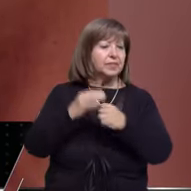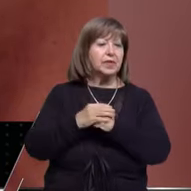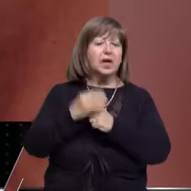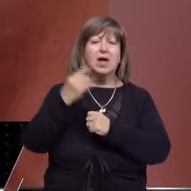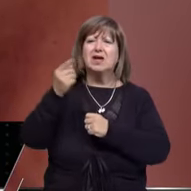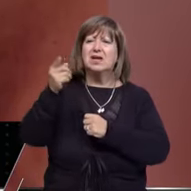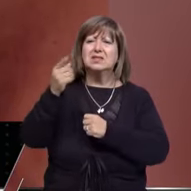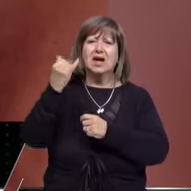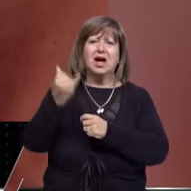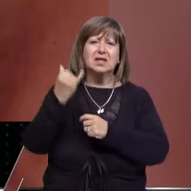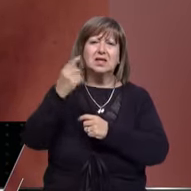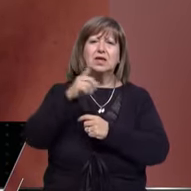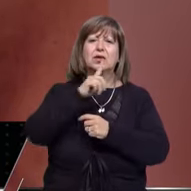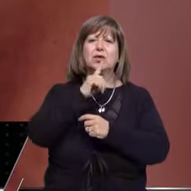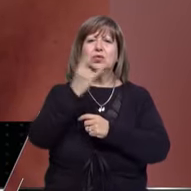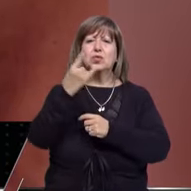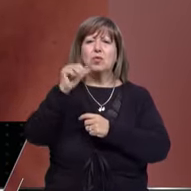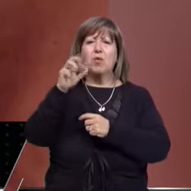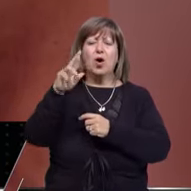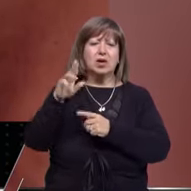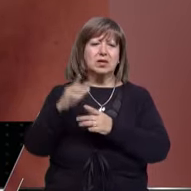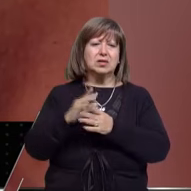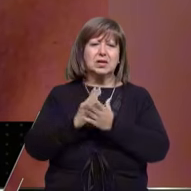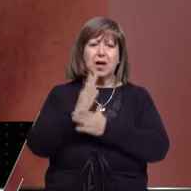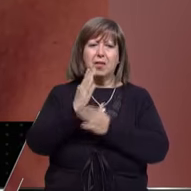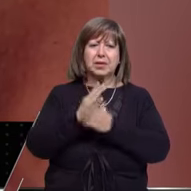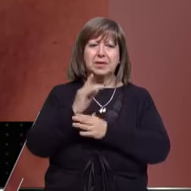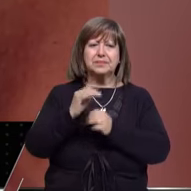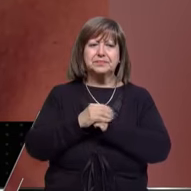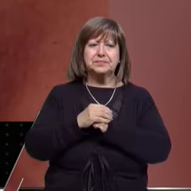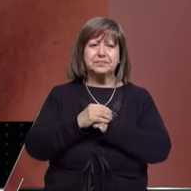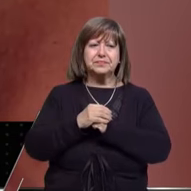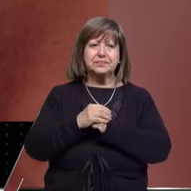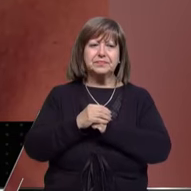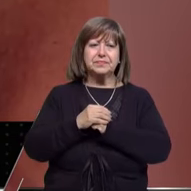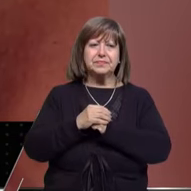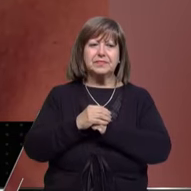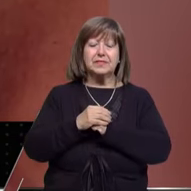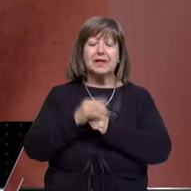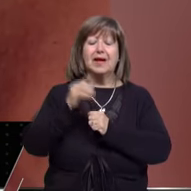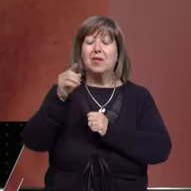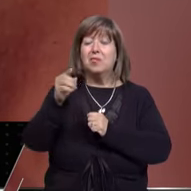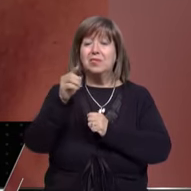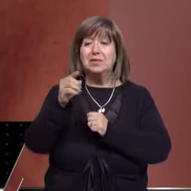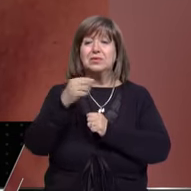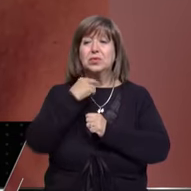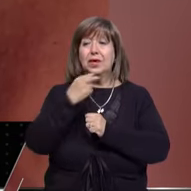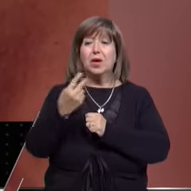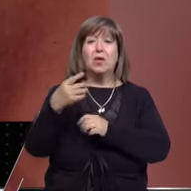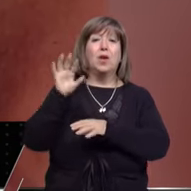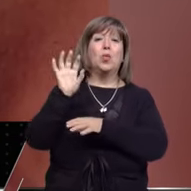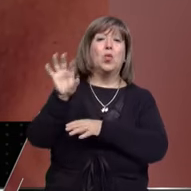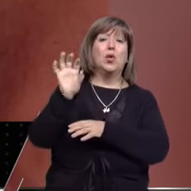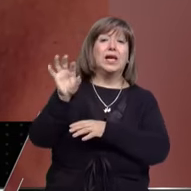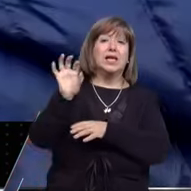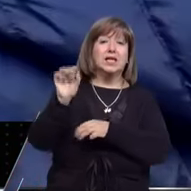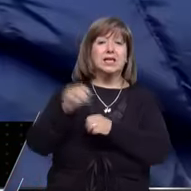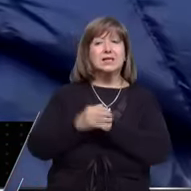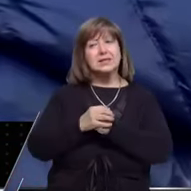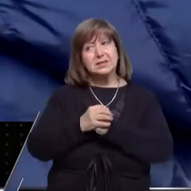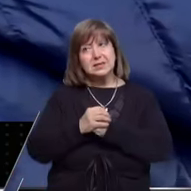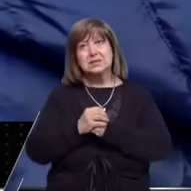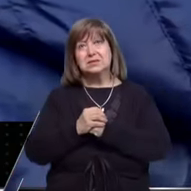ojo tiene un tumor y me decías que en la escuela le hacen bullying por ese ojito que no lo tiene del todo bien. Sí, esto